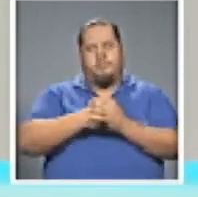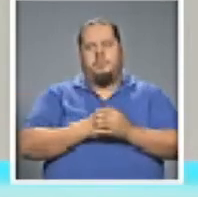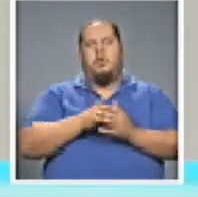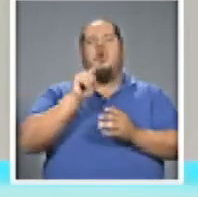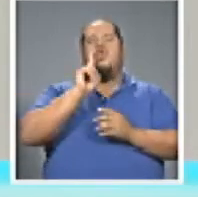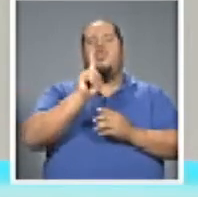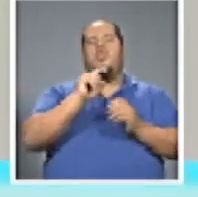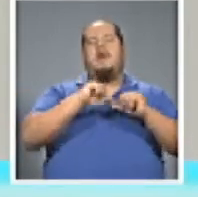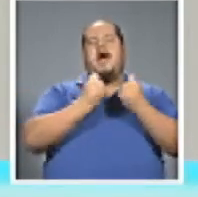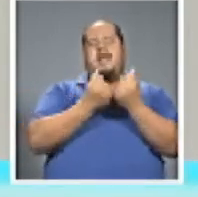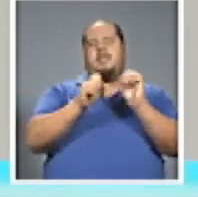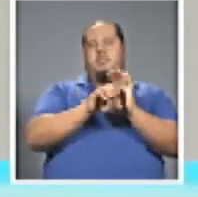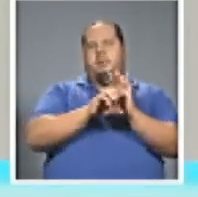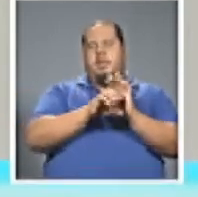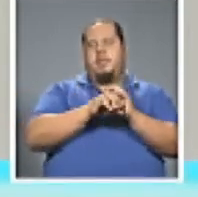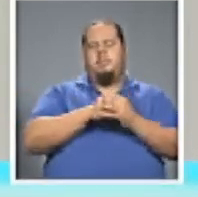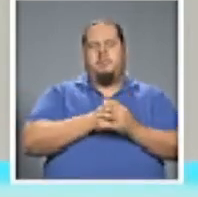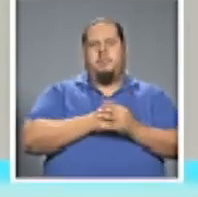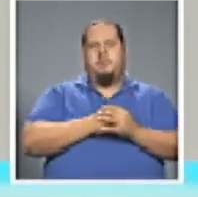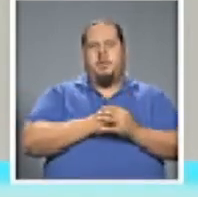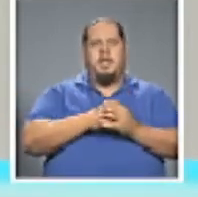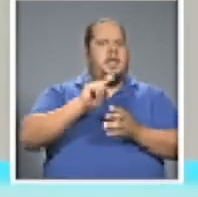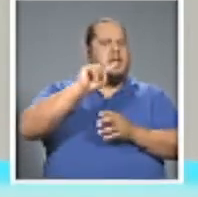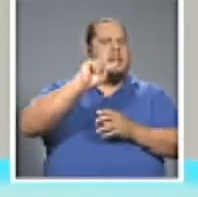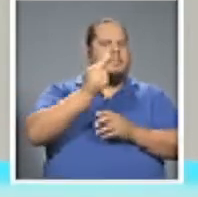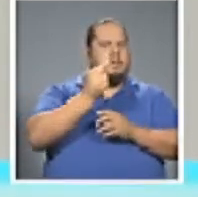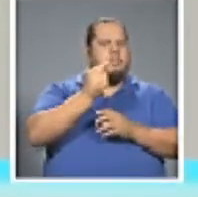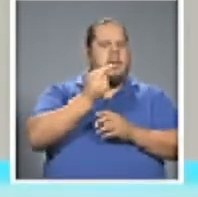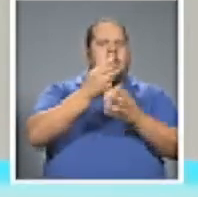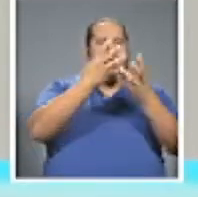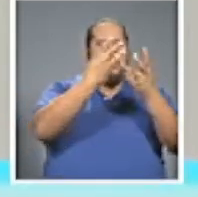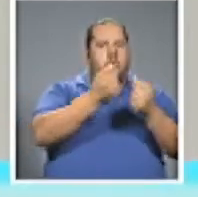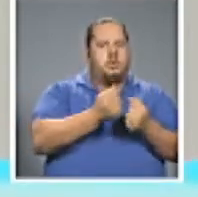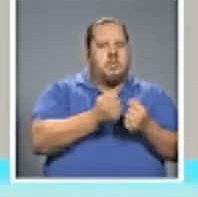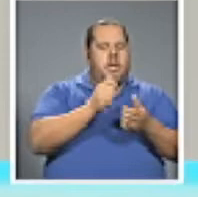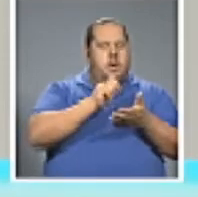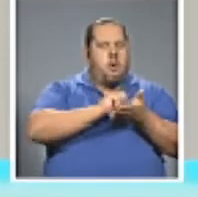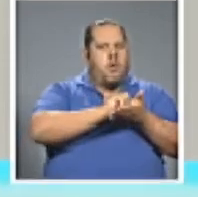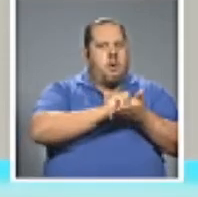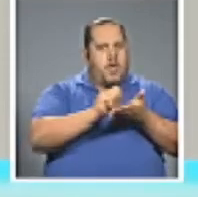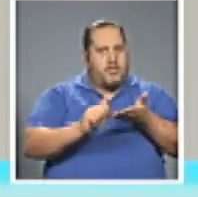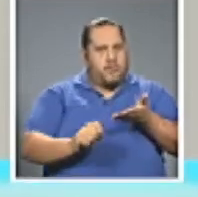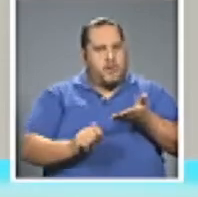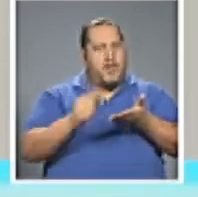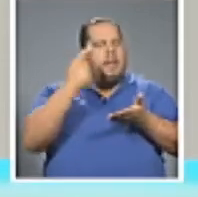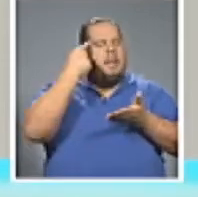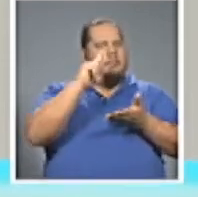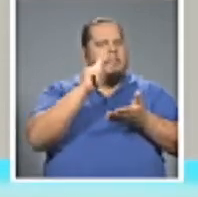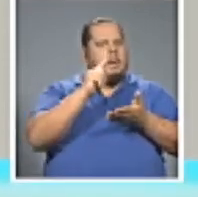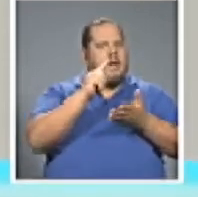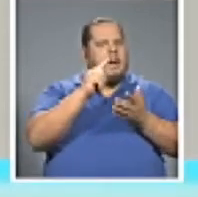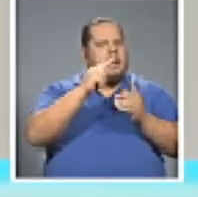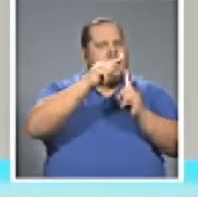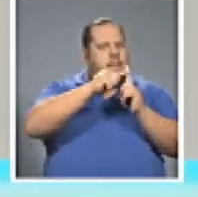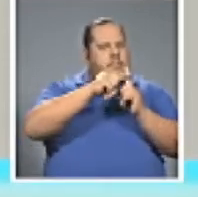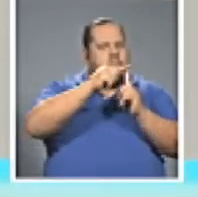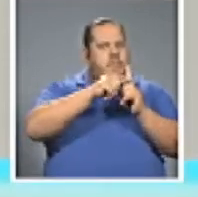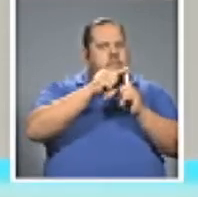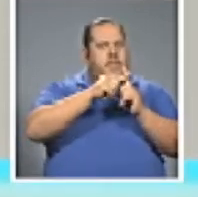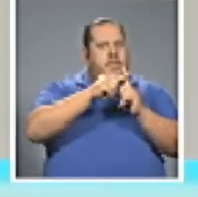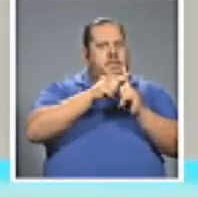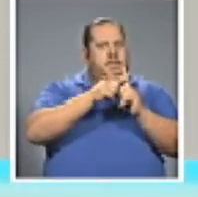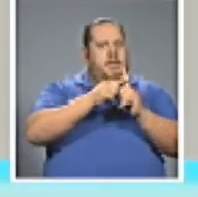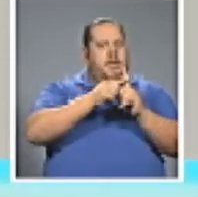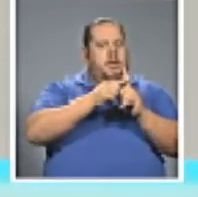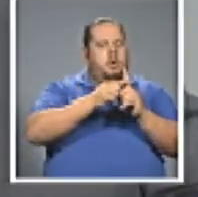estas áreas es, por ejemplo, el primer censo escolar para medir el fenómeno de sobrepeso